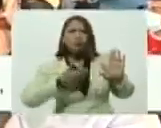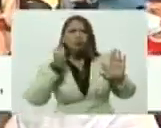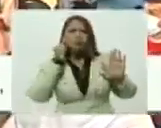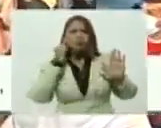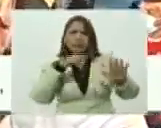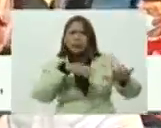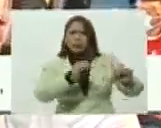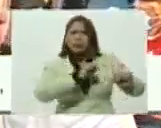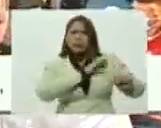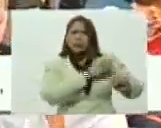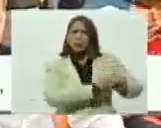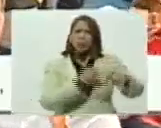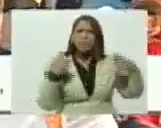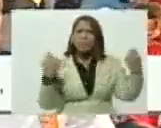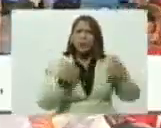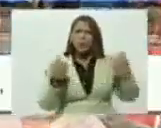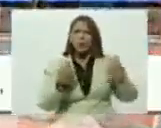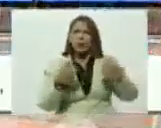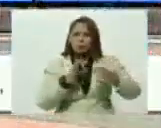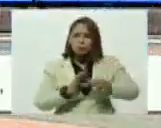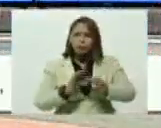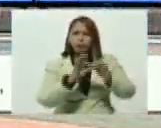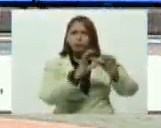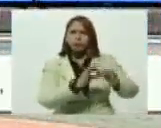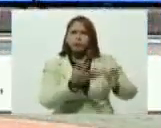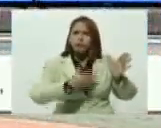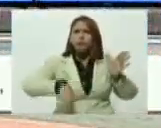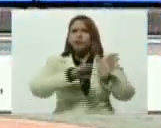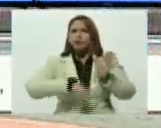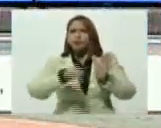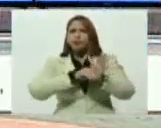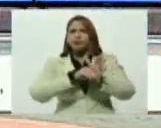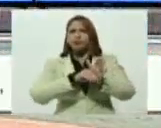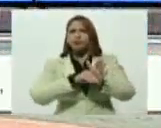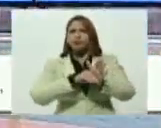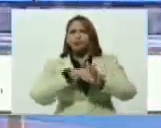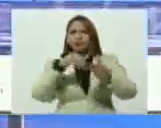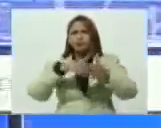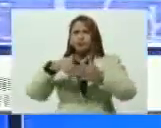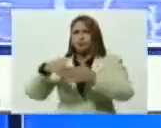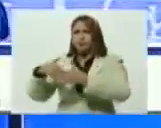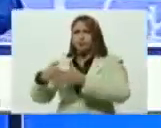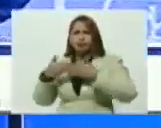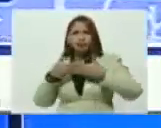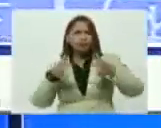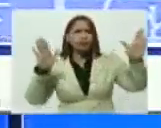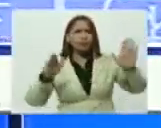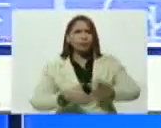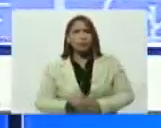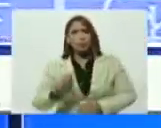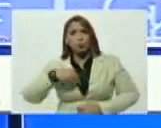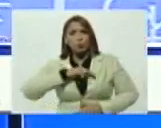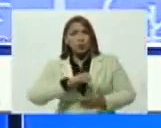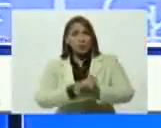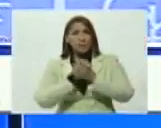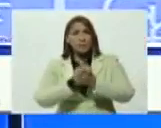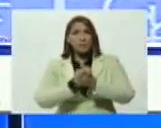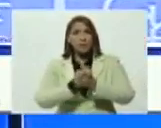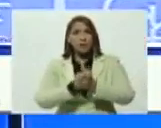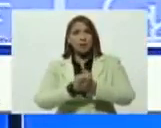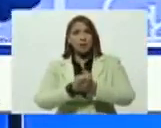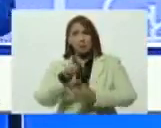aferrada al poder popular que ha sido reelecta por las elecciones primarias abiertas, nuestra compañera